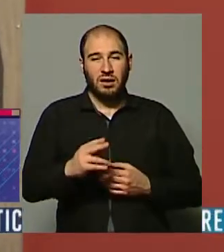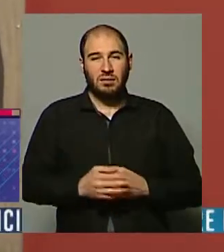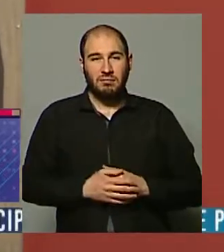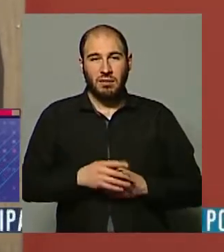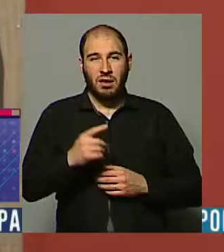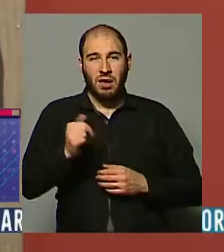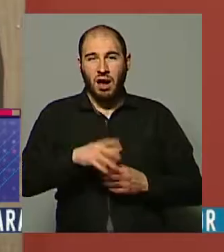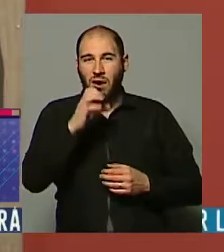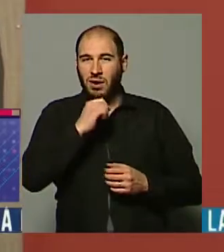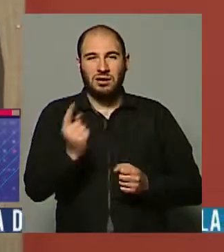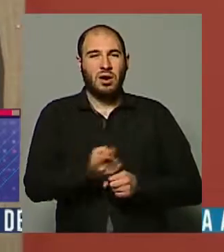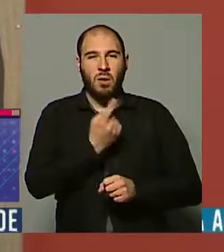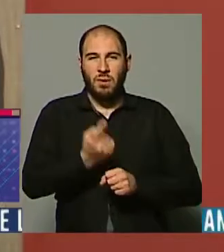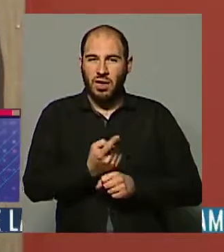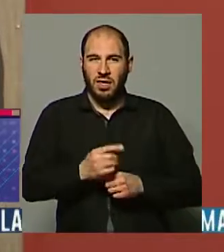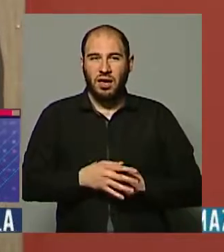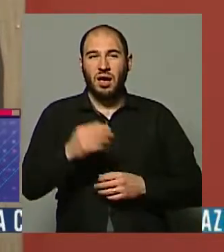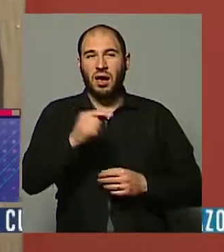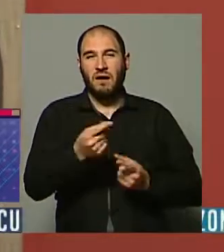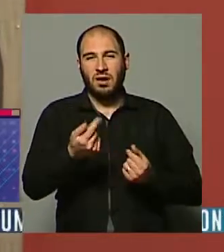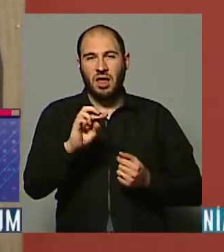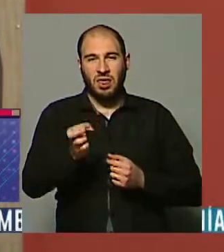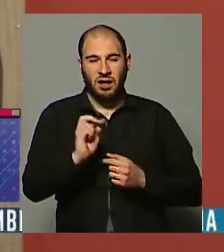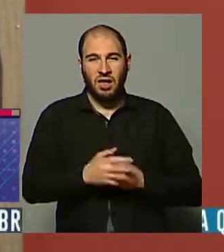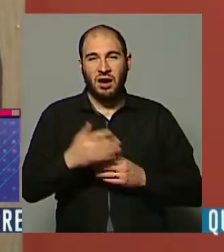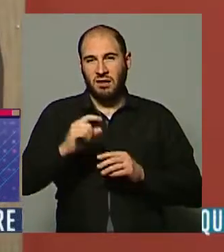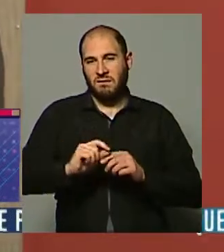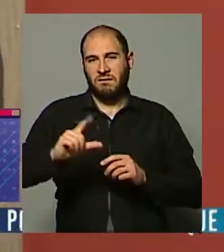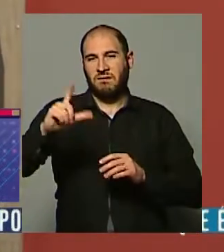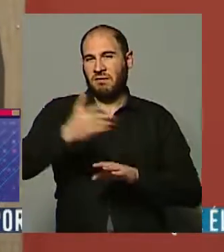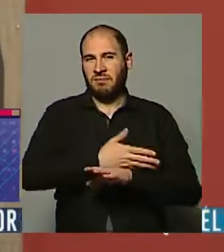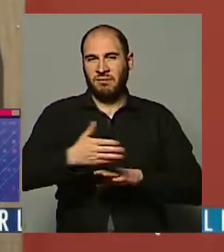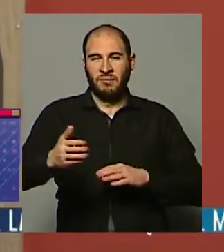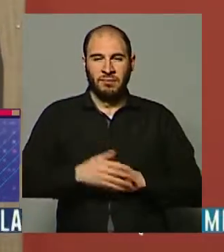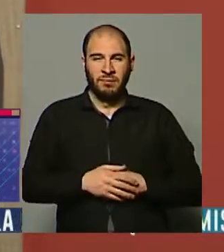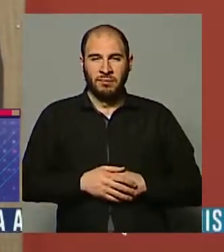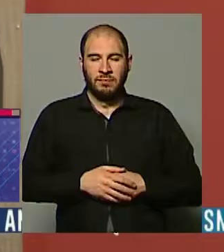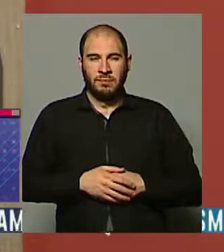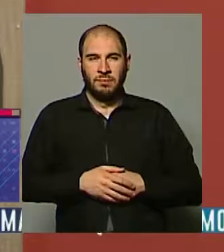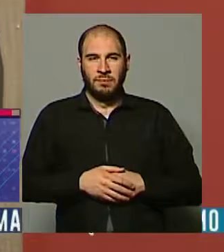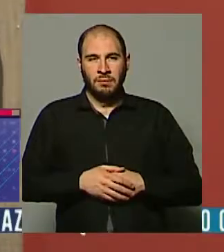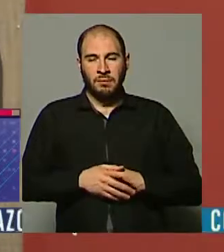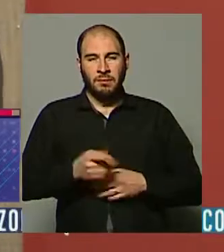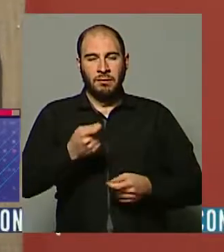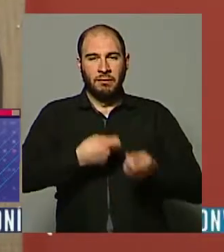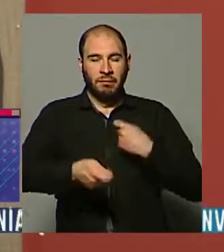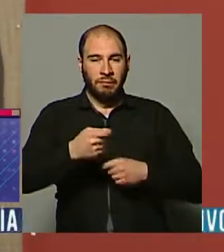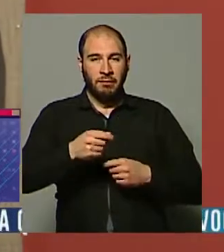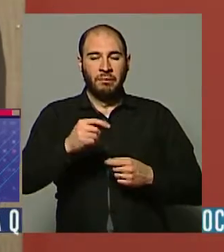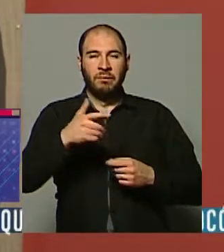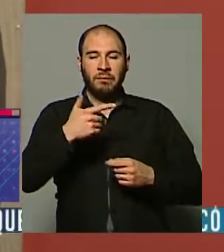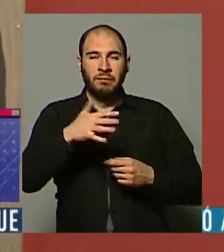a contenerlo de manera importante a la cotización del dólar que seguía subiendo y a través del mercado al contado, el